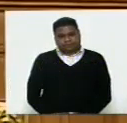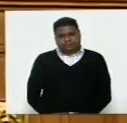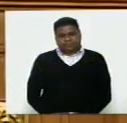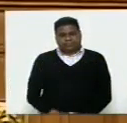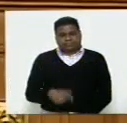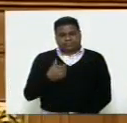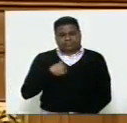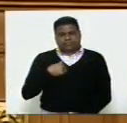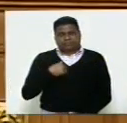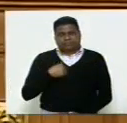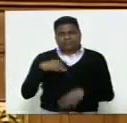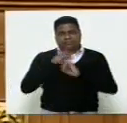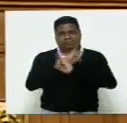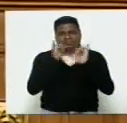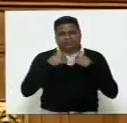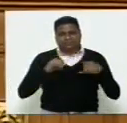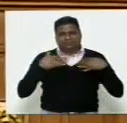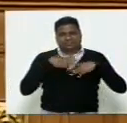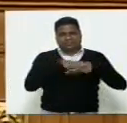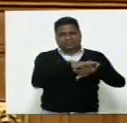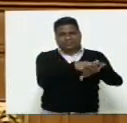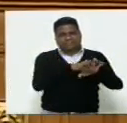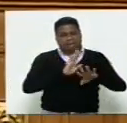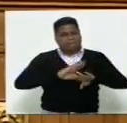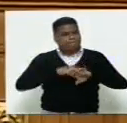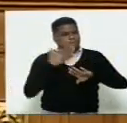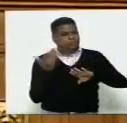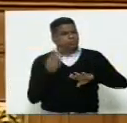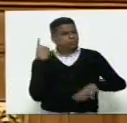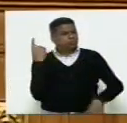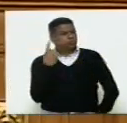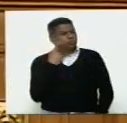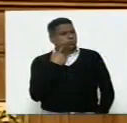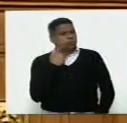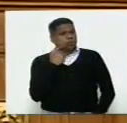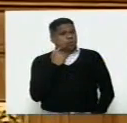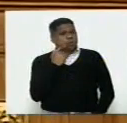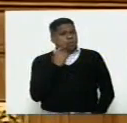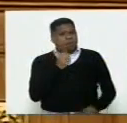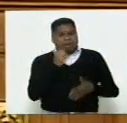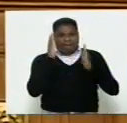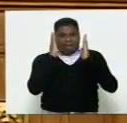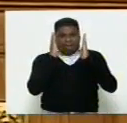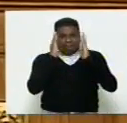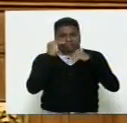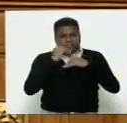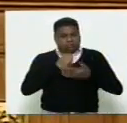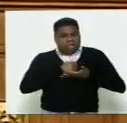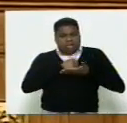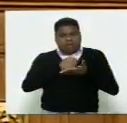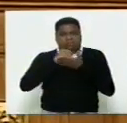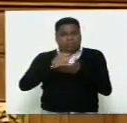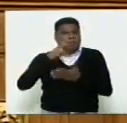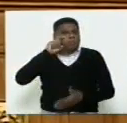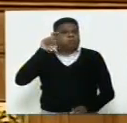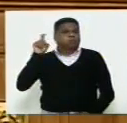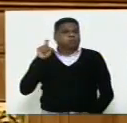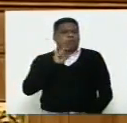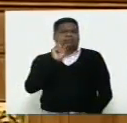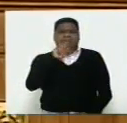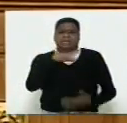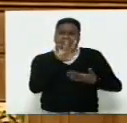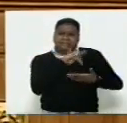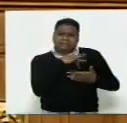feliz, integral, porque no solamente se trata de atender a las gestantes, sino de sensibilizar a